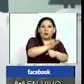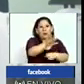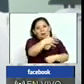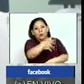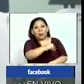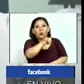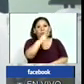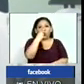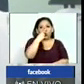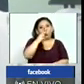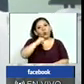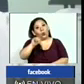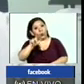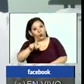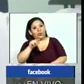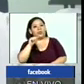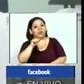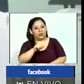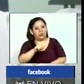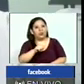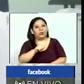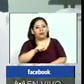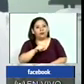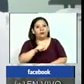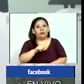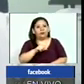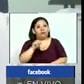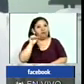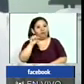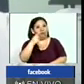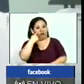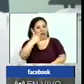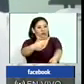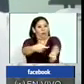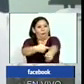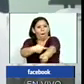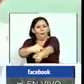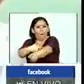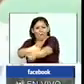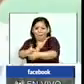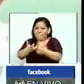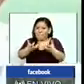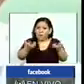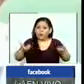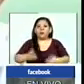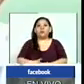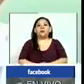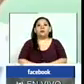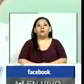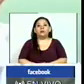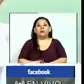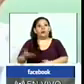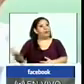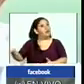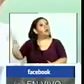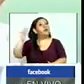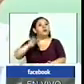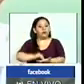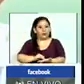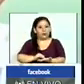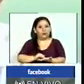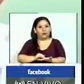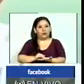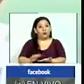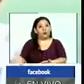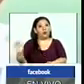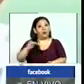de junio y julio, donde el sistema de salud estaba colapsado. Tenemos que volver nuevamente